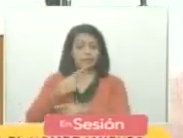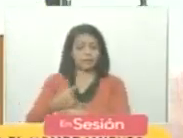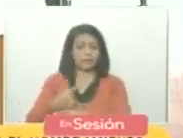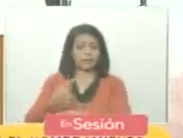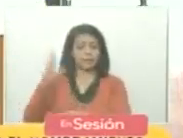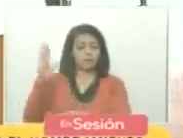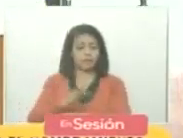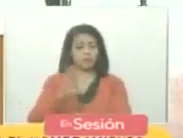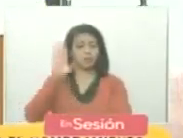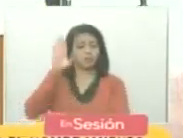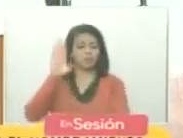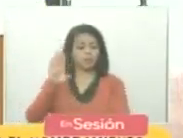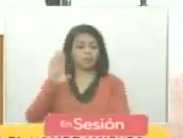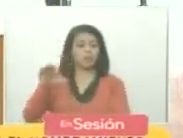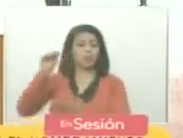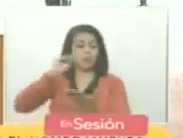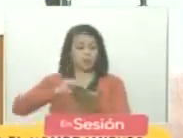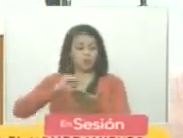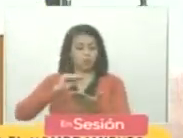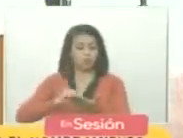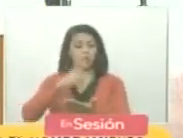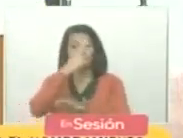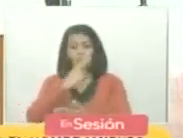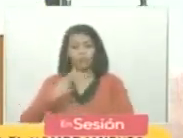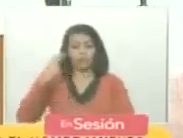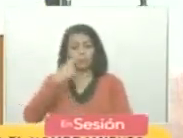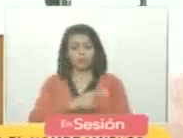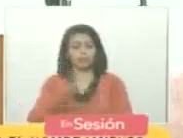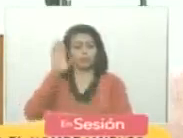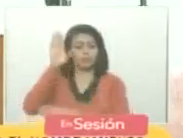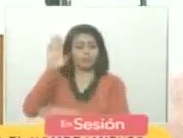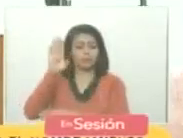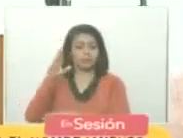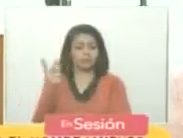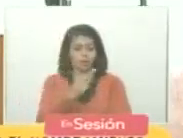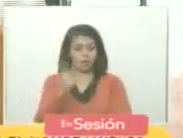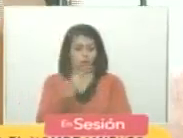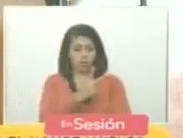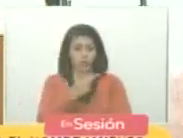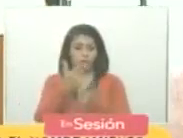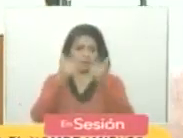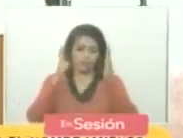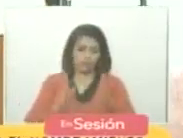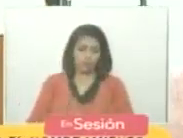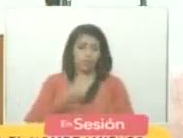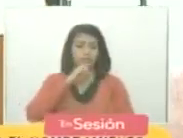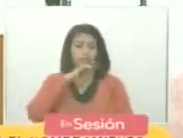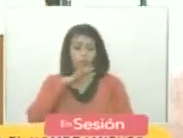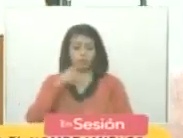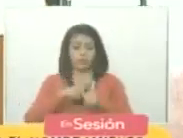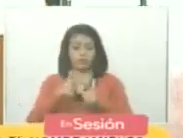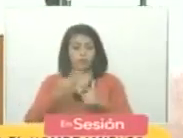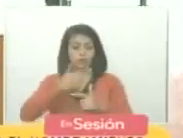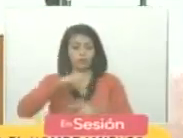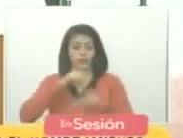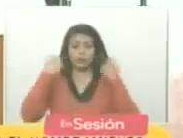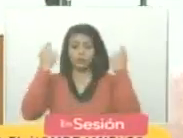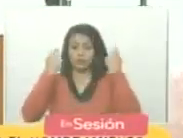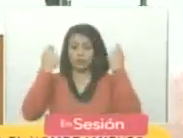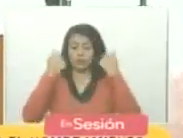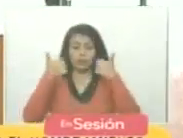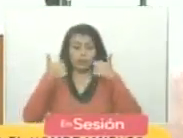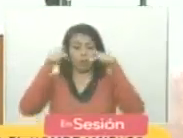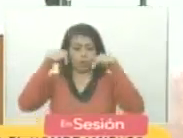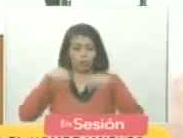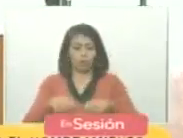a jurar, a retomar el compromiso de Bolívar y Martí. Eso es parte de la historia y por eso tenemos que celebrar